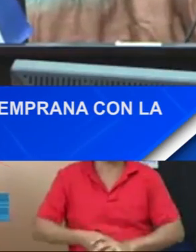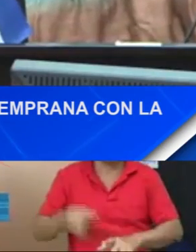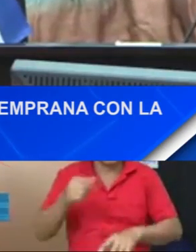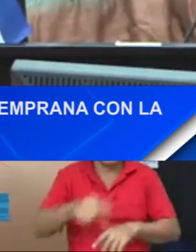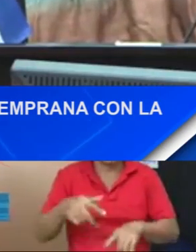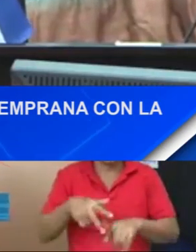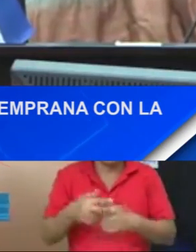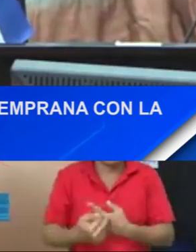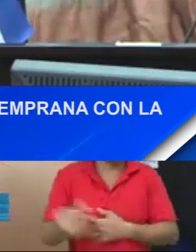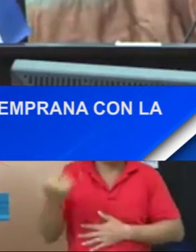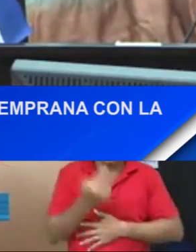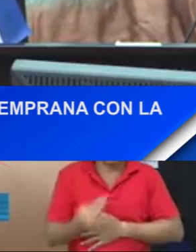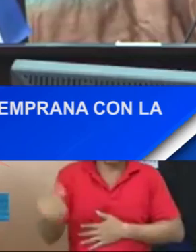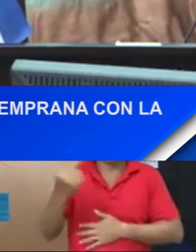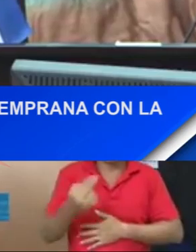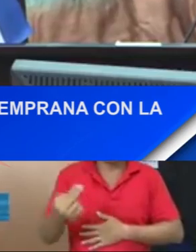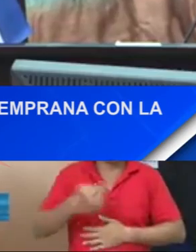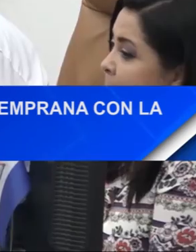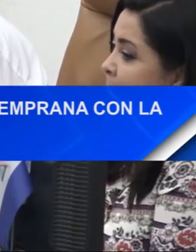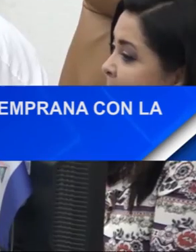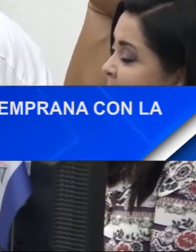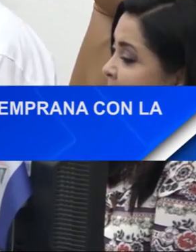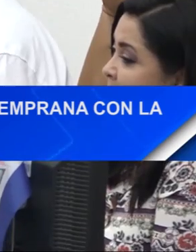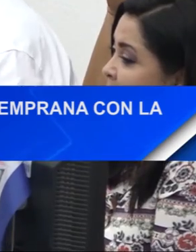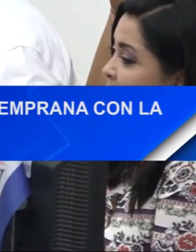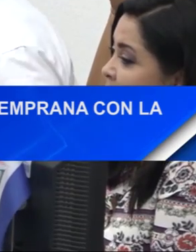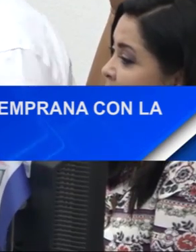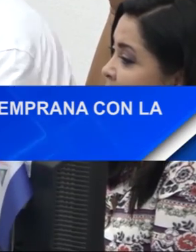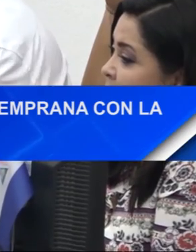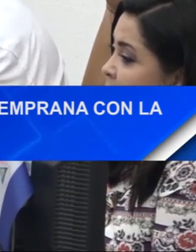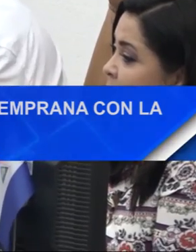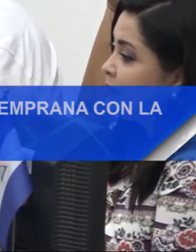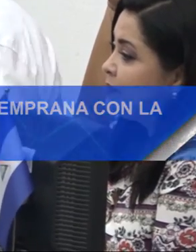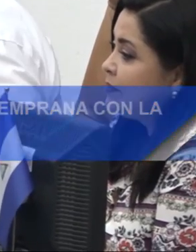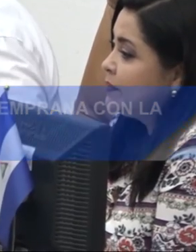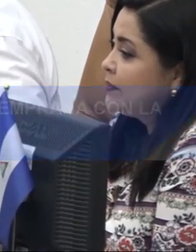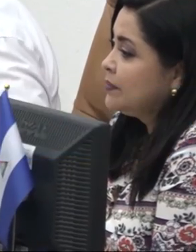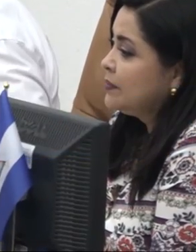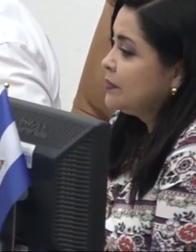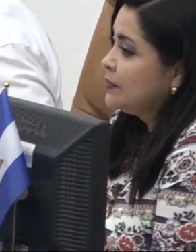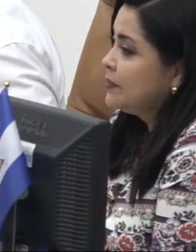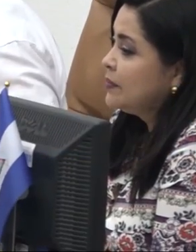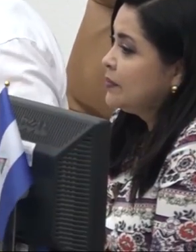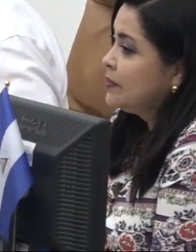instrumentos entren en vigencia. Noticias 12, Darlene Tellez.